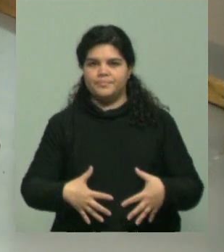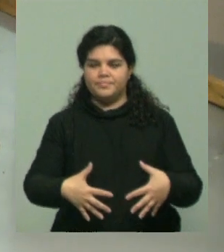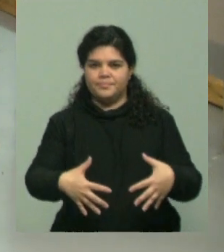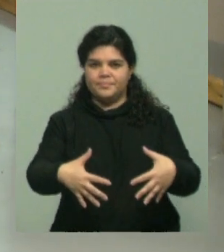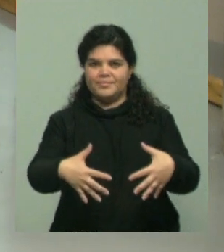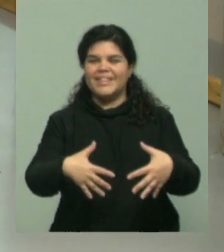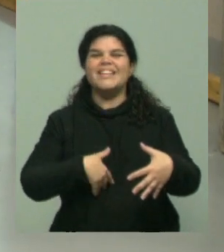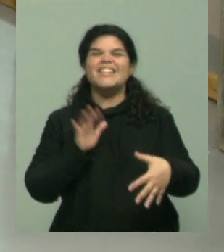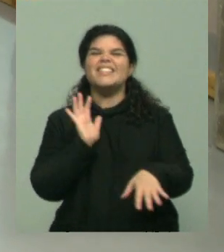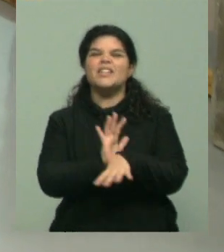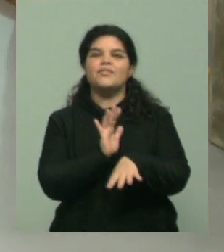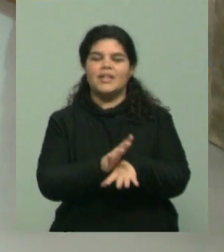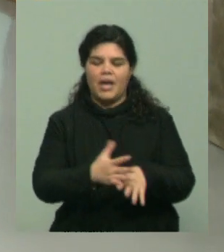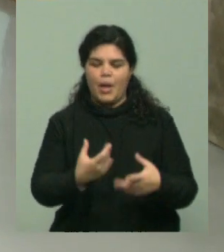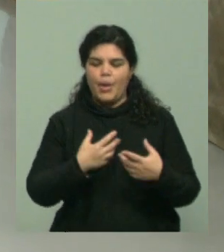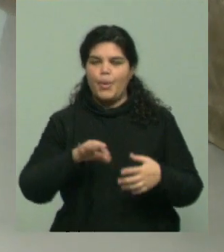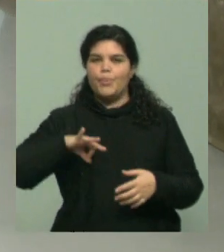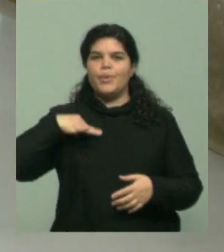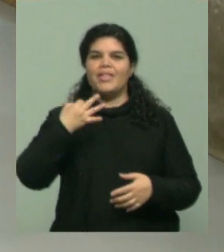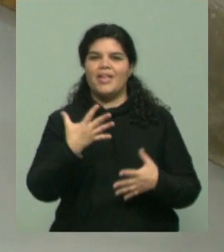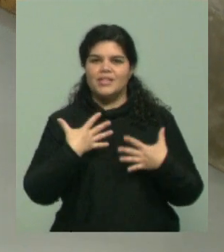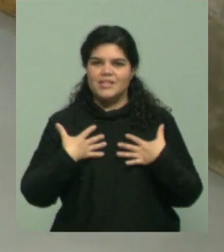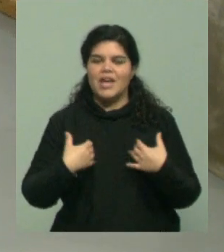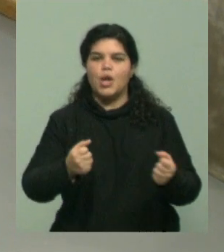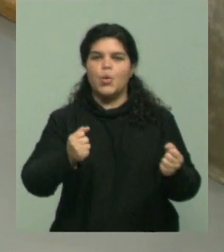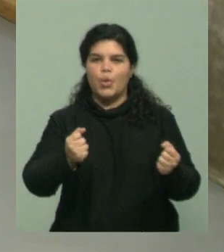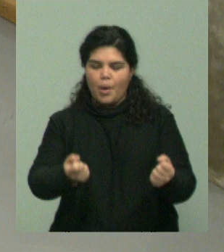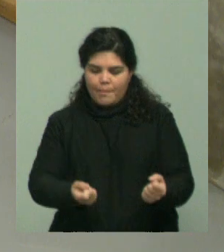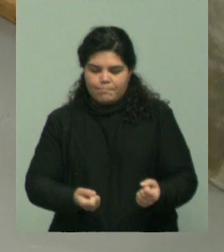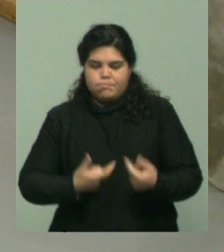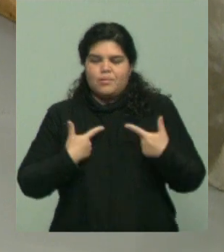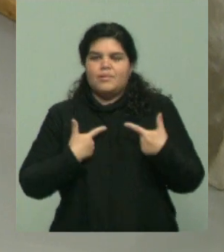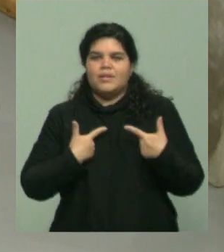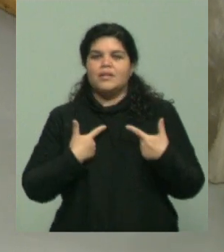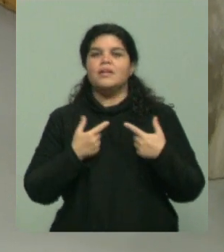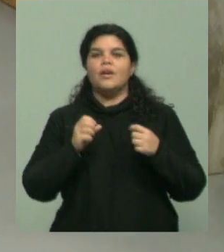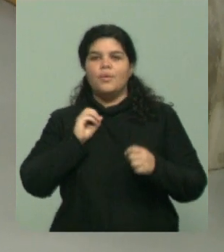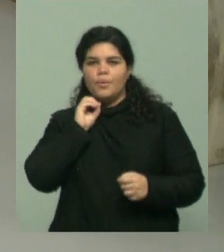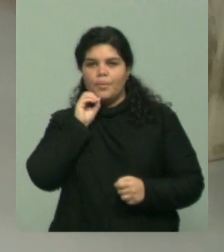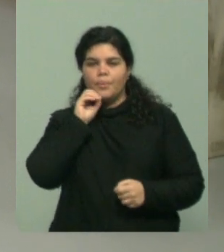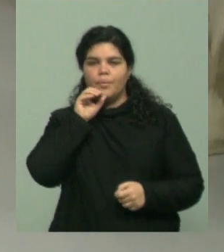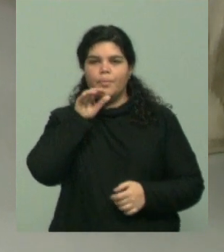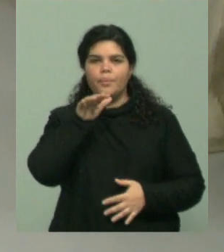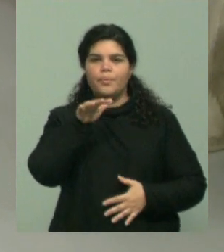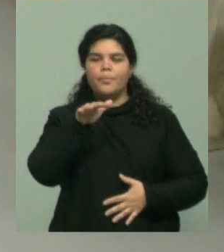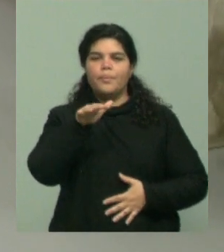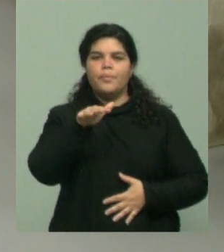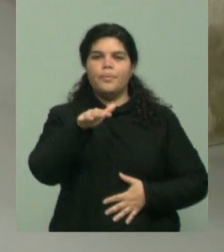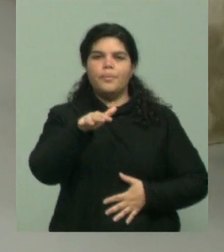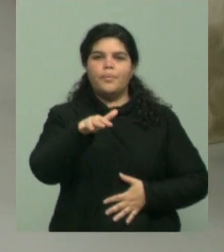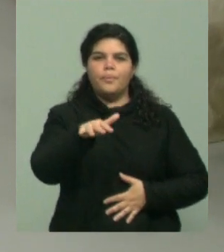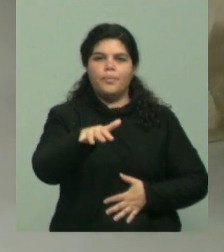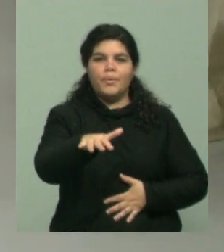de salud, me lleno de vitalidad. Y cuando exhalamos, se hunde la pancita y sacamos los cansancios,